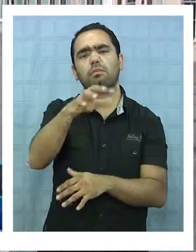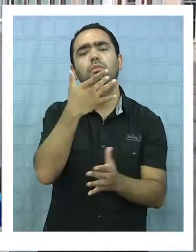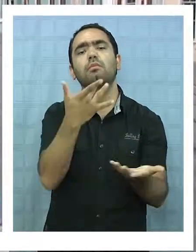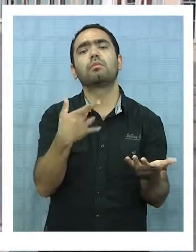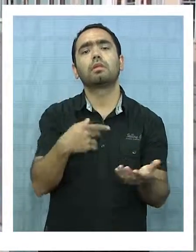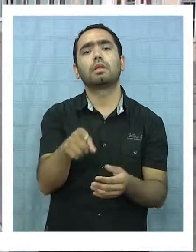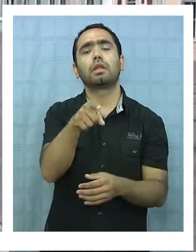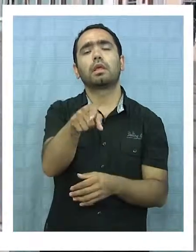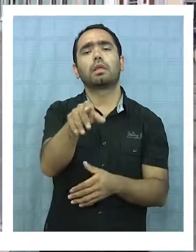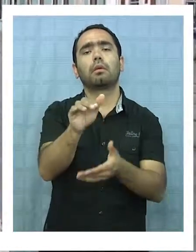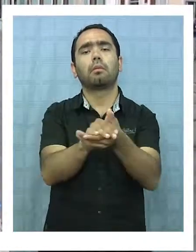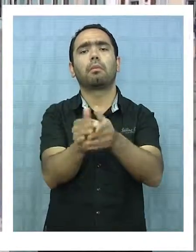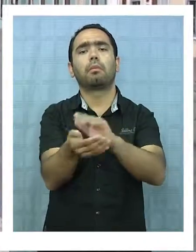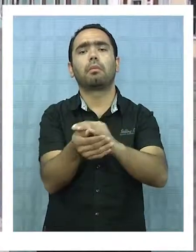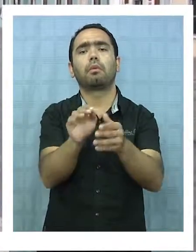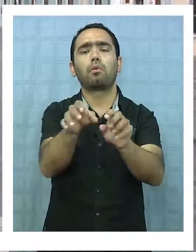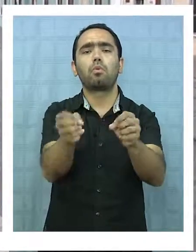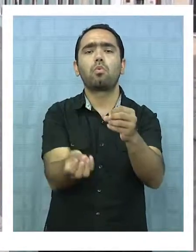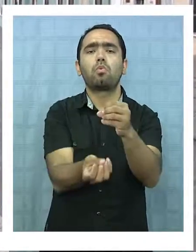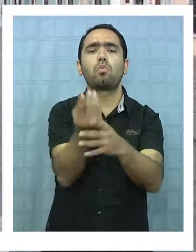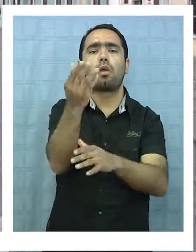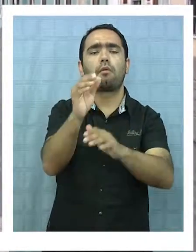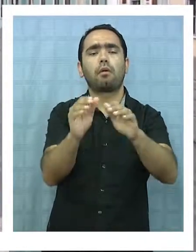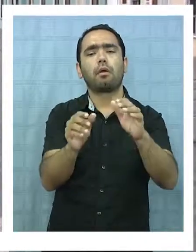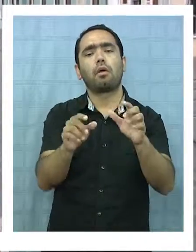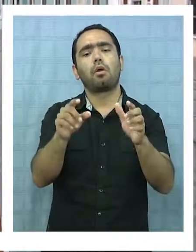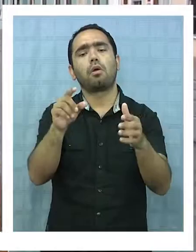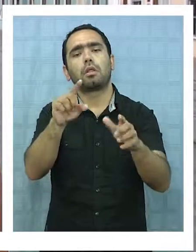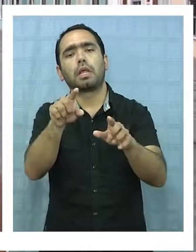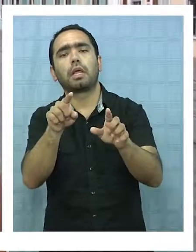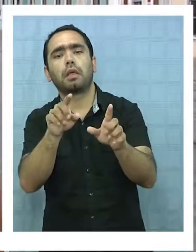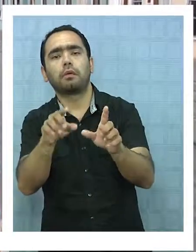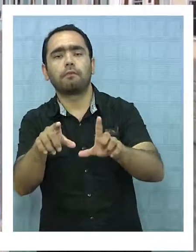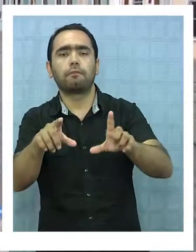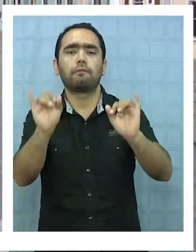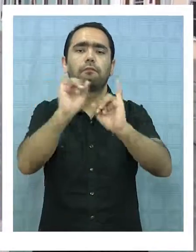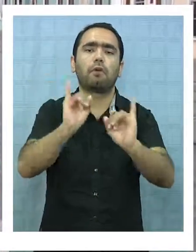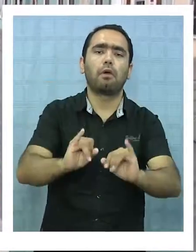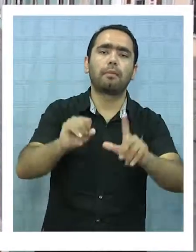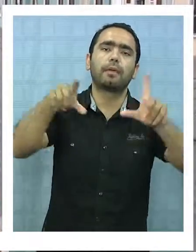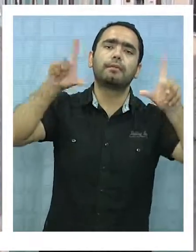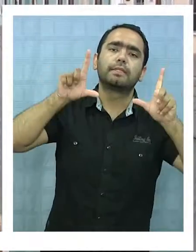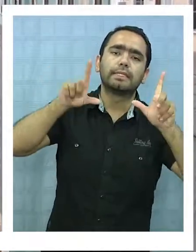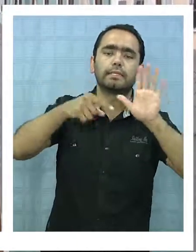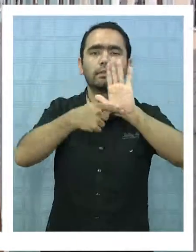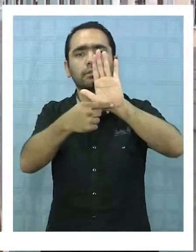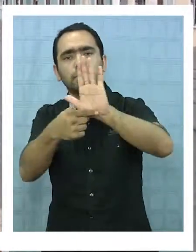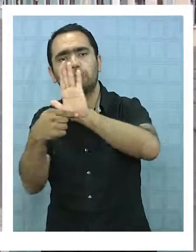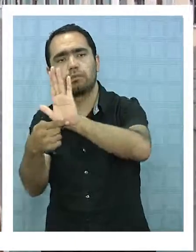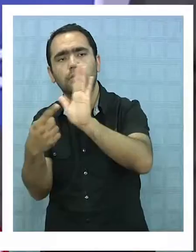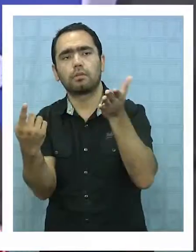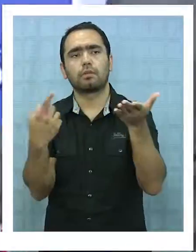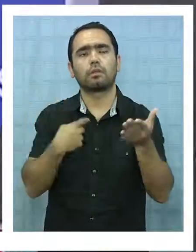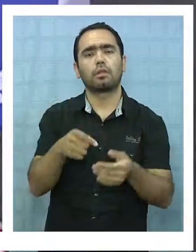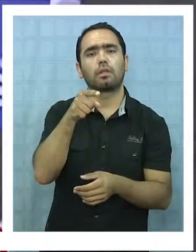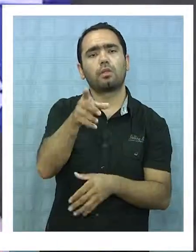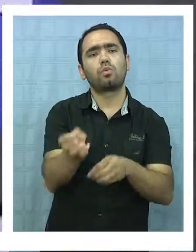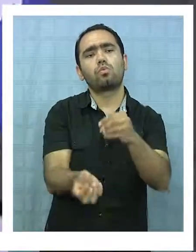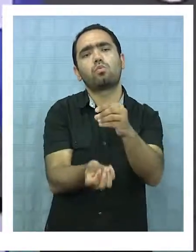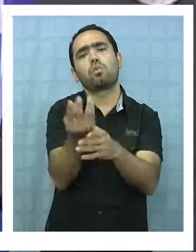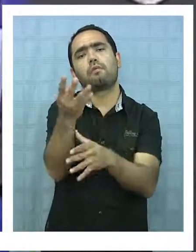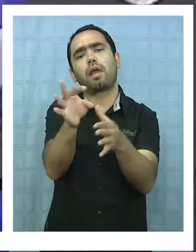en una nueva imagen corporativa, en una nueva imagen visual que le quieren dar ellos a esta nueva